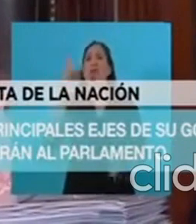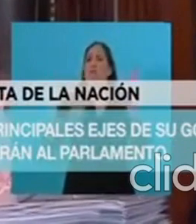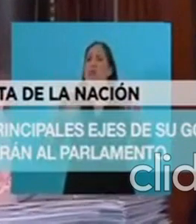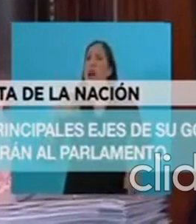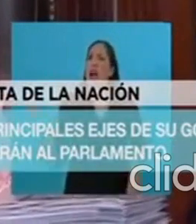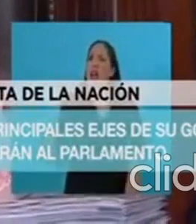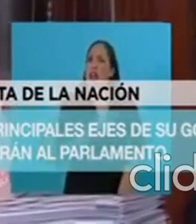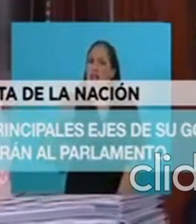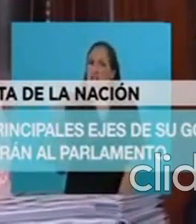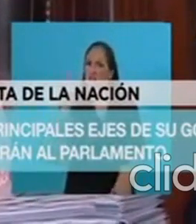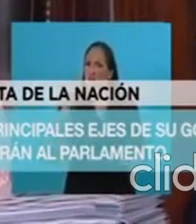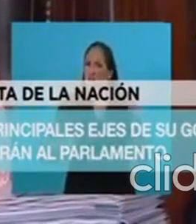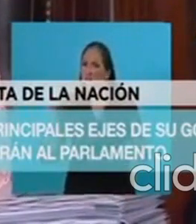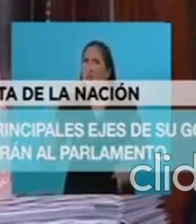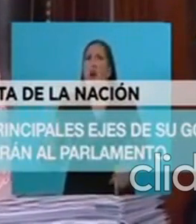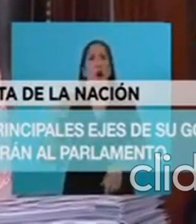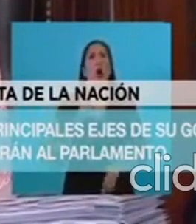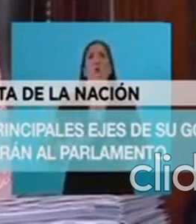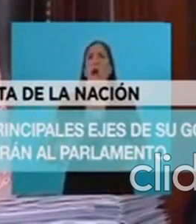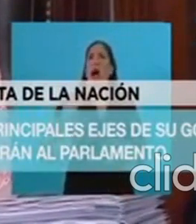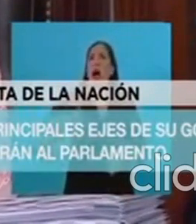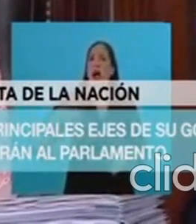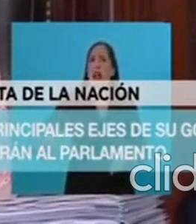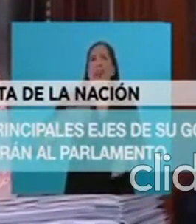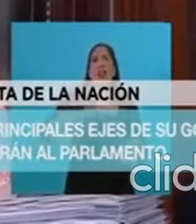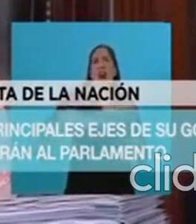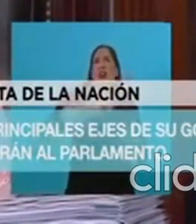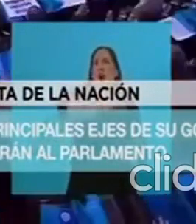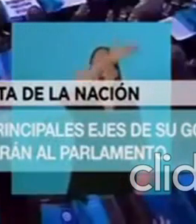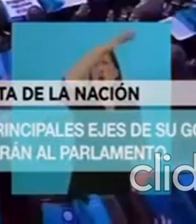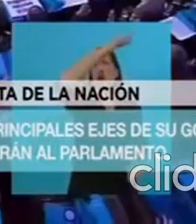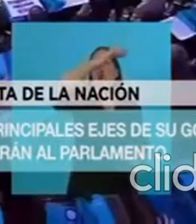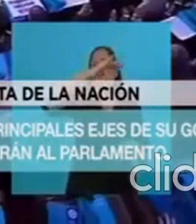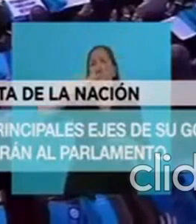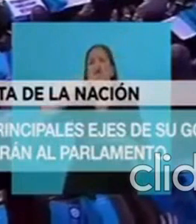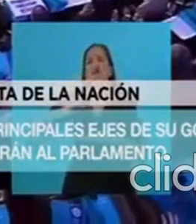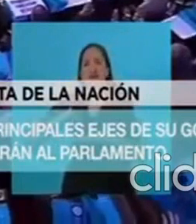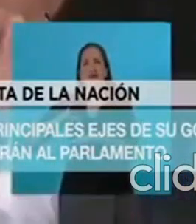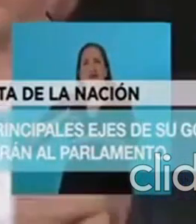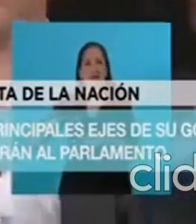hemos desendeudado definitivamente a la República Argentina.